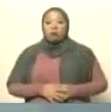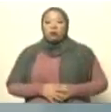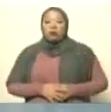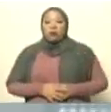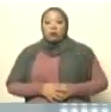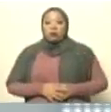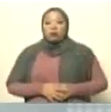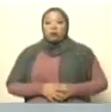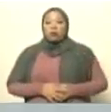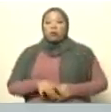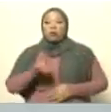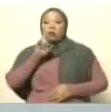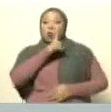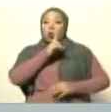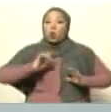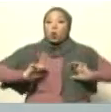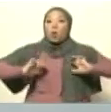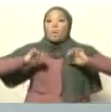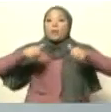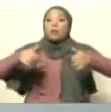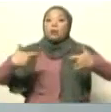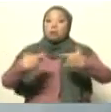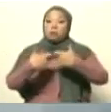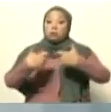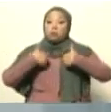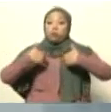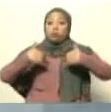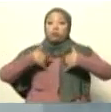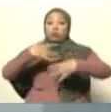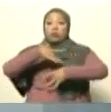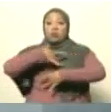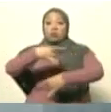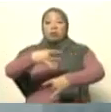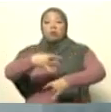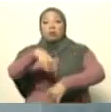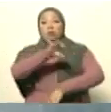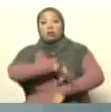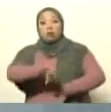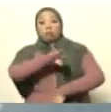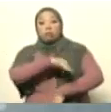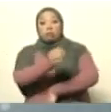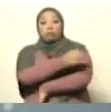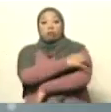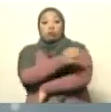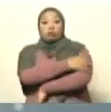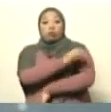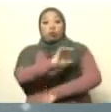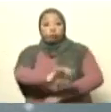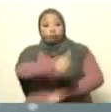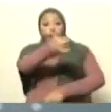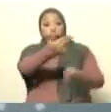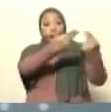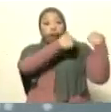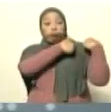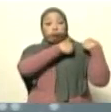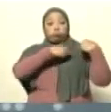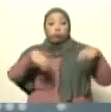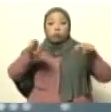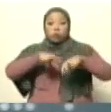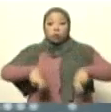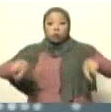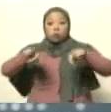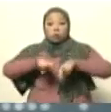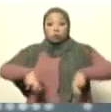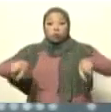por nombrar a una. Entonces comienzan a tocarse los intereses de esa oligarquía que nadie les había tocado. El presidente comienza a hablar